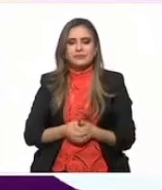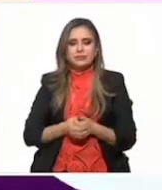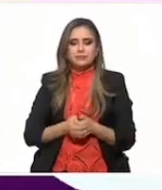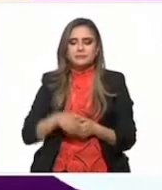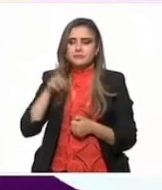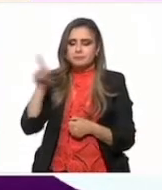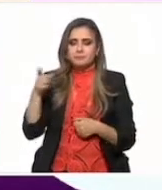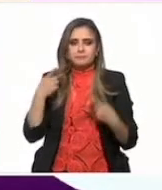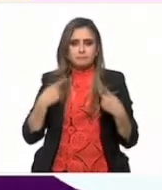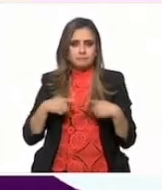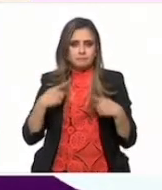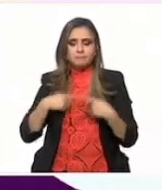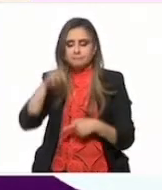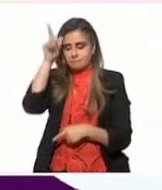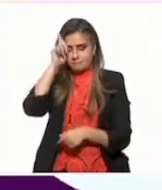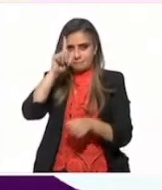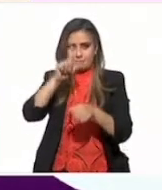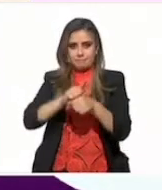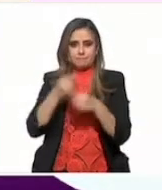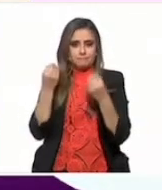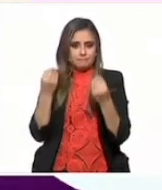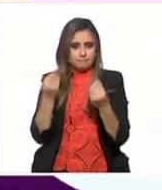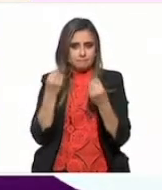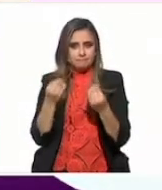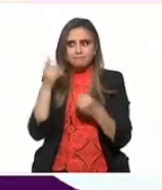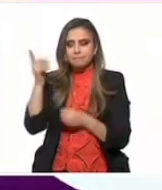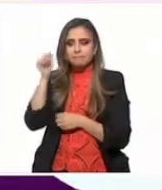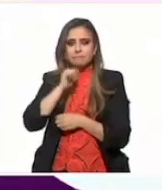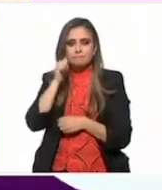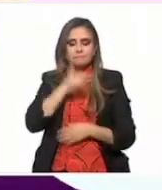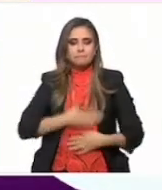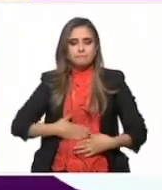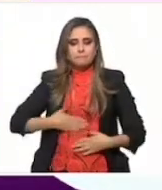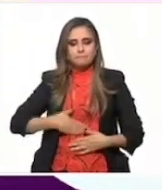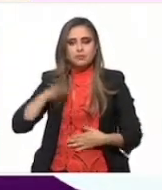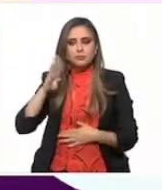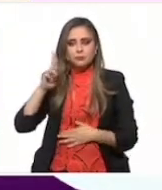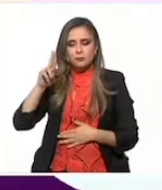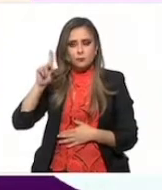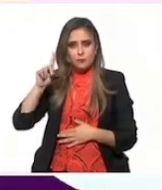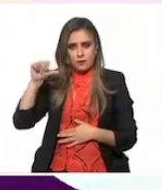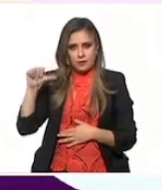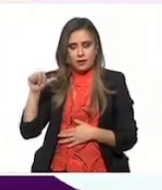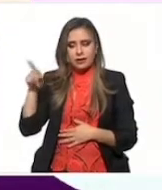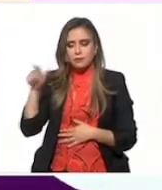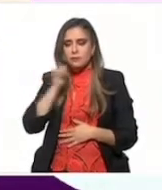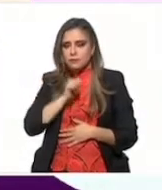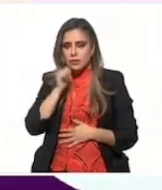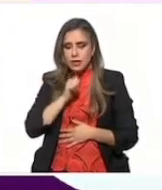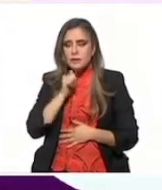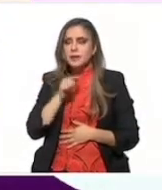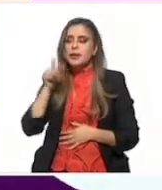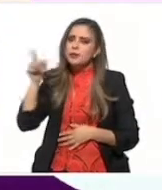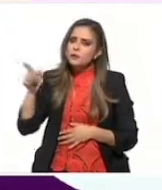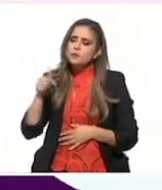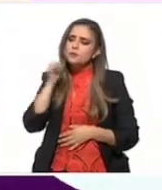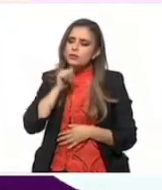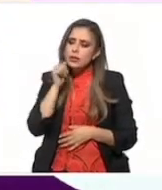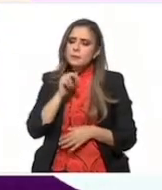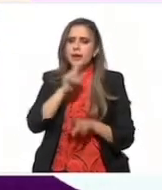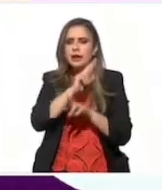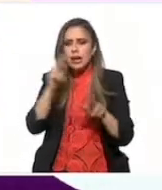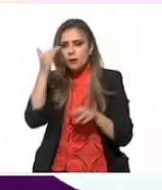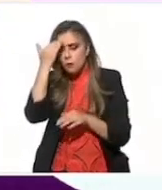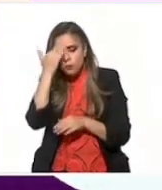una persona espiritual que está muy cerca del budismo que pues has reconocido en el otro muchas capacidades